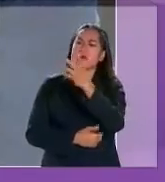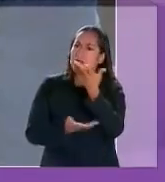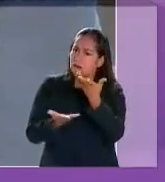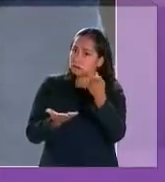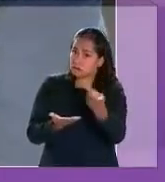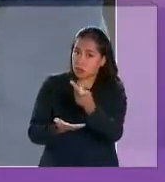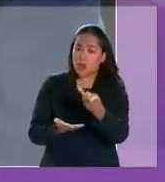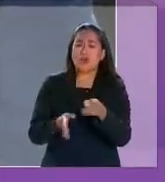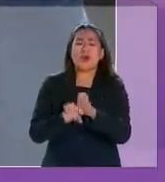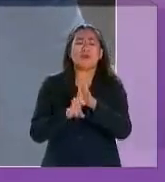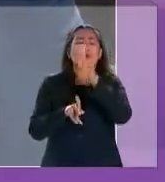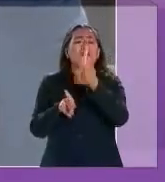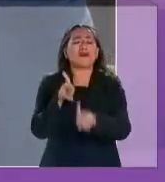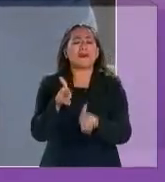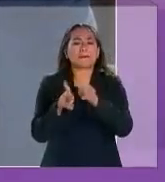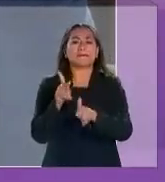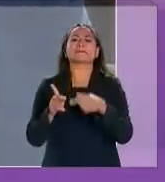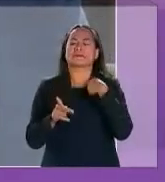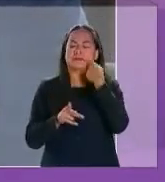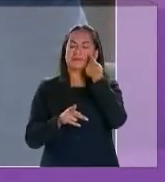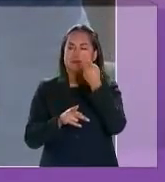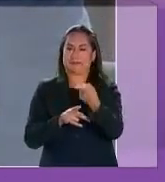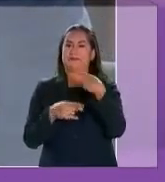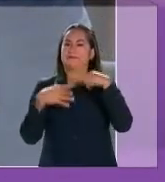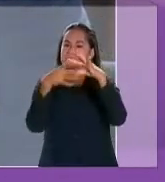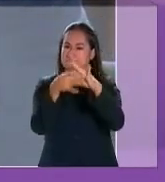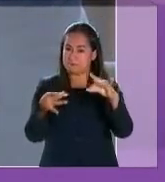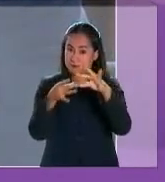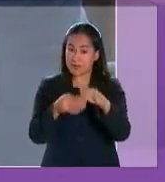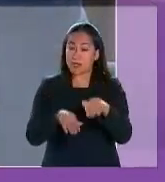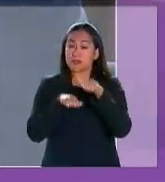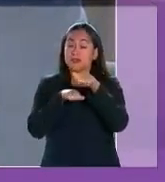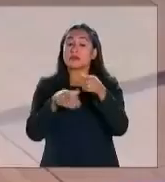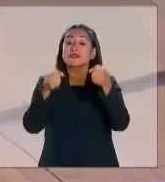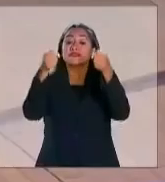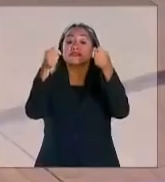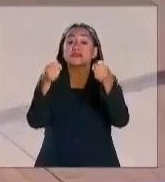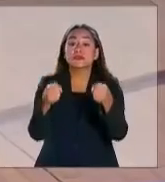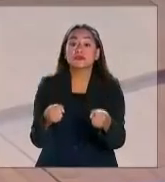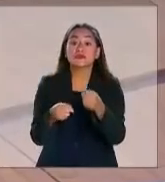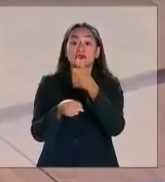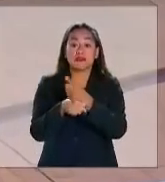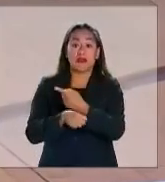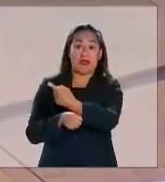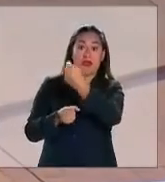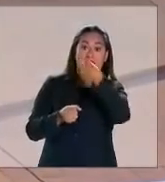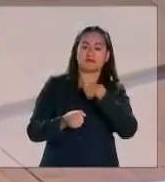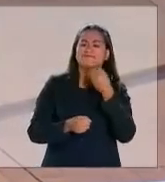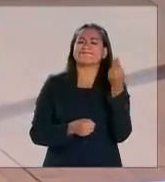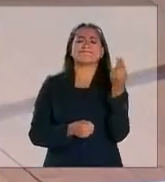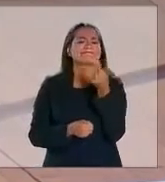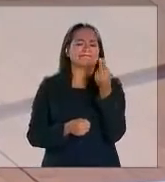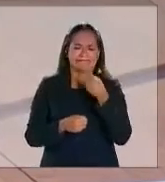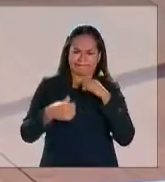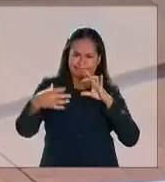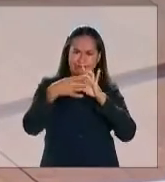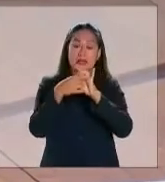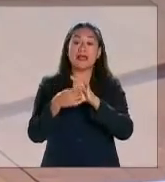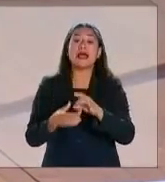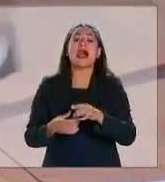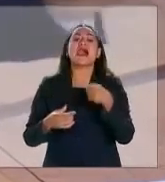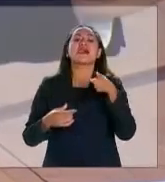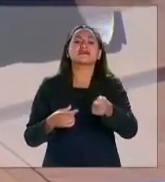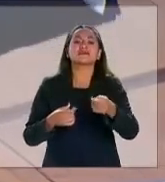como varias cosas uno en materia de seguridad nos necesitan y mucho tenemos una frontera de tres mil kilómetros